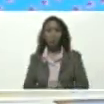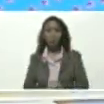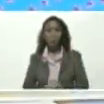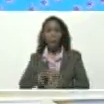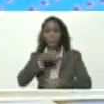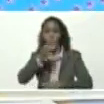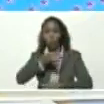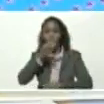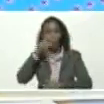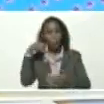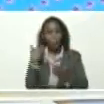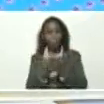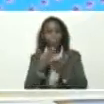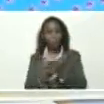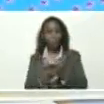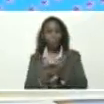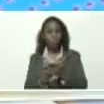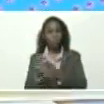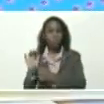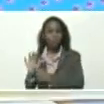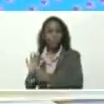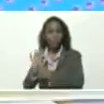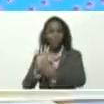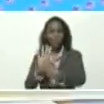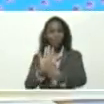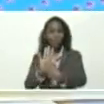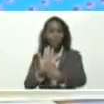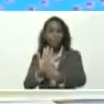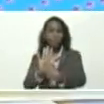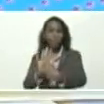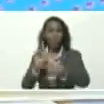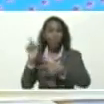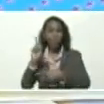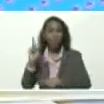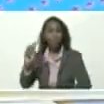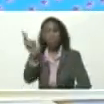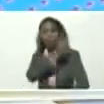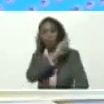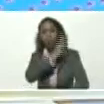con las pruebas preliminares del almirante